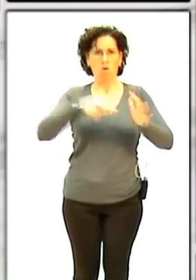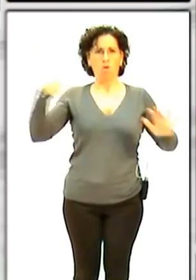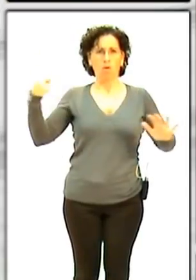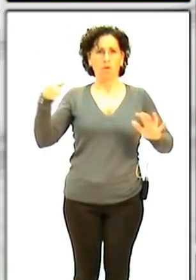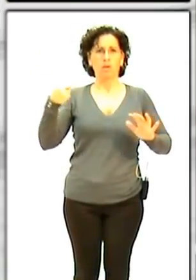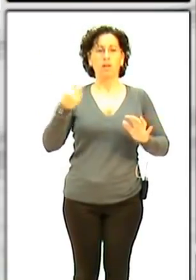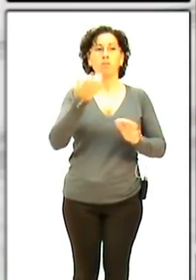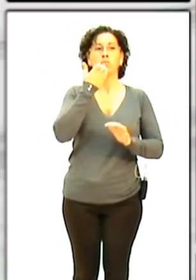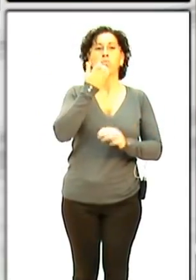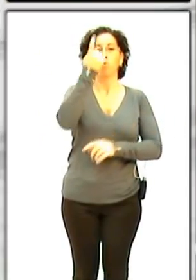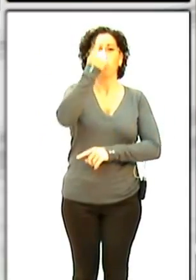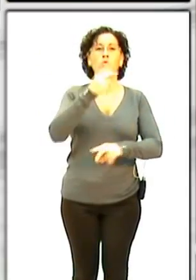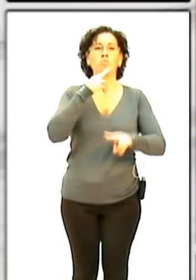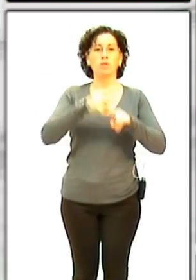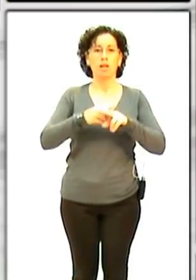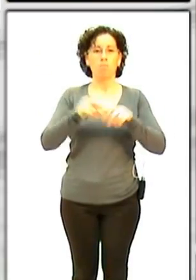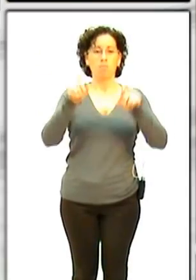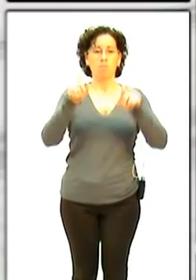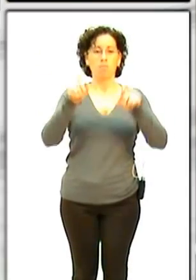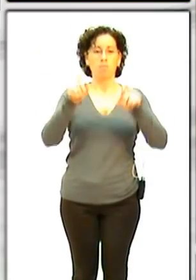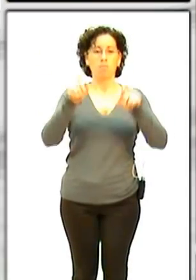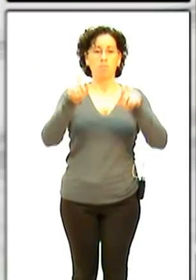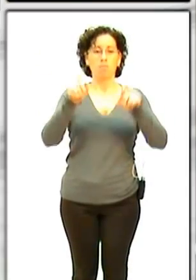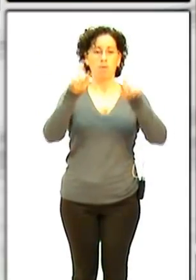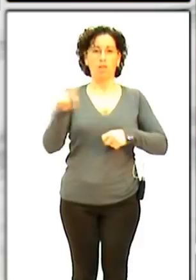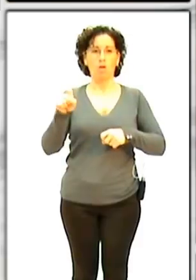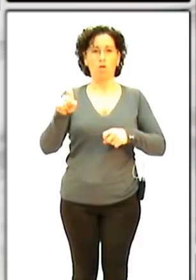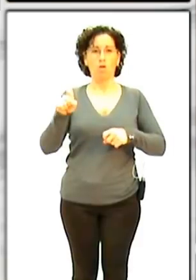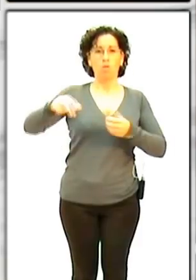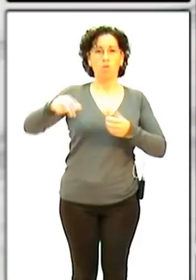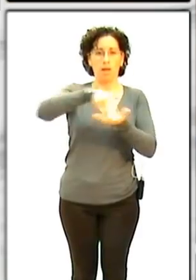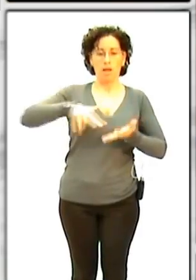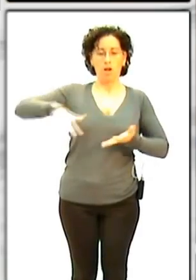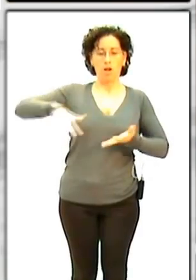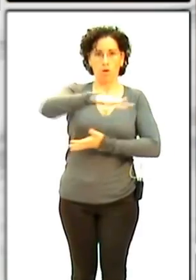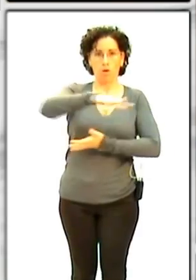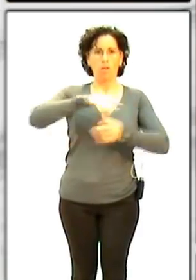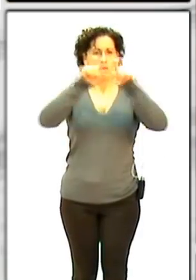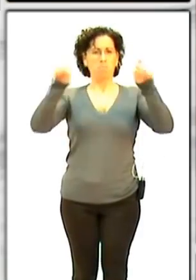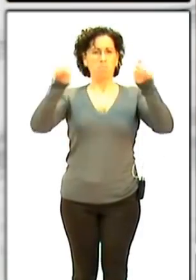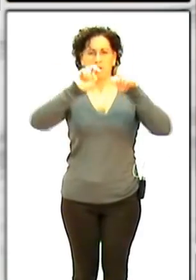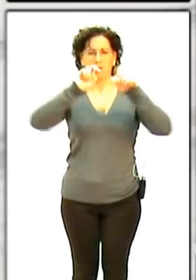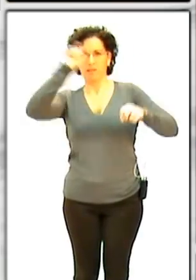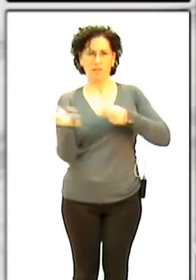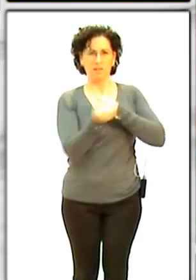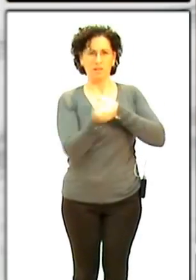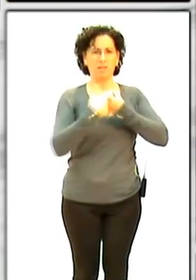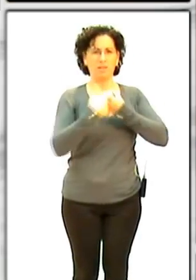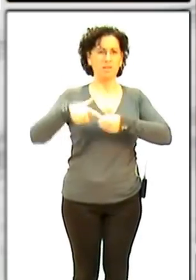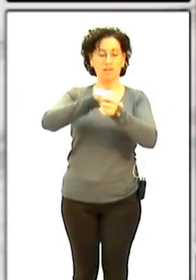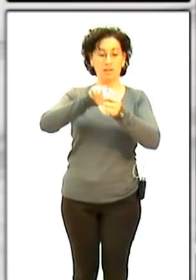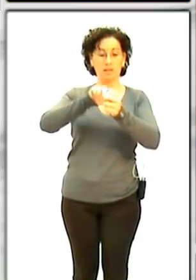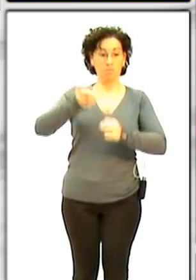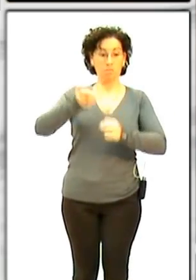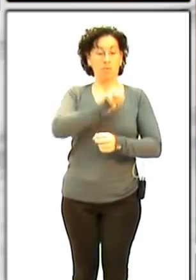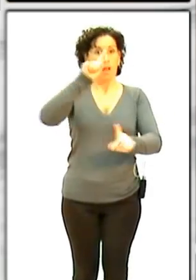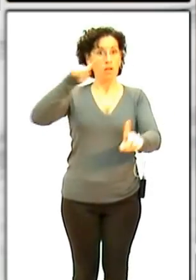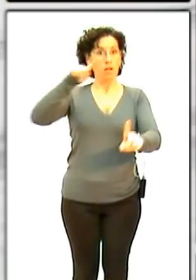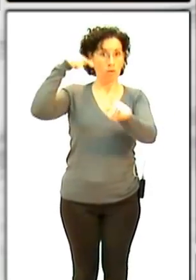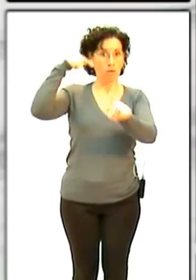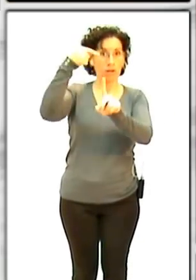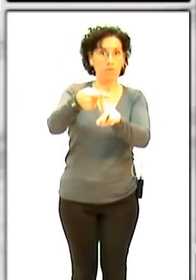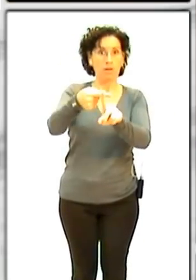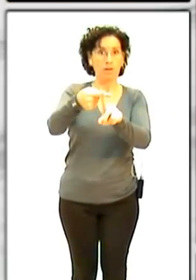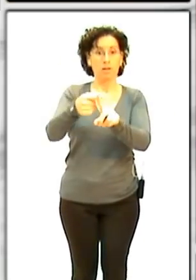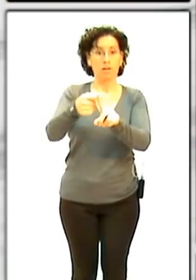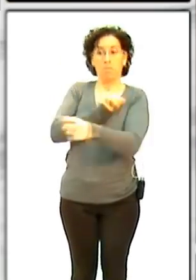InLocation Alliance, que es una fundación que varias empresas bastante grandes. El próximo año, respecto a lo que decía